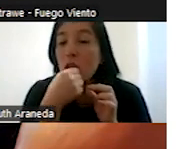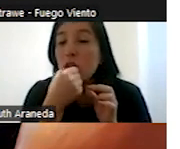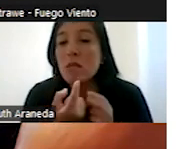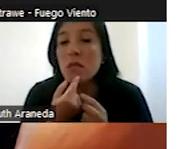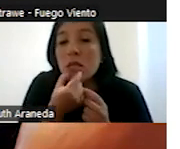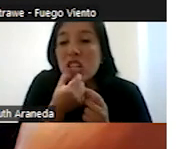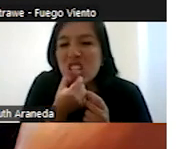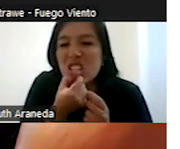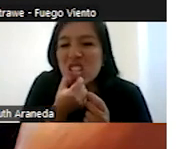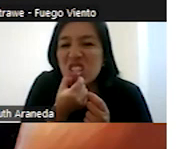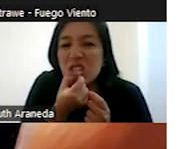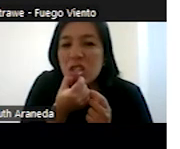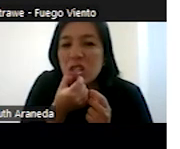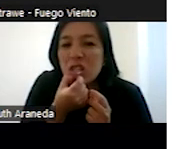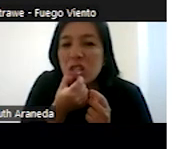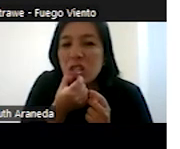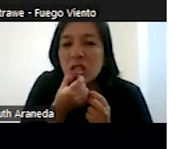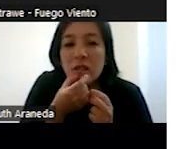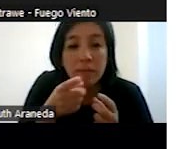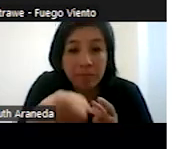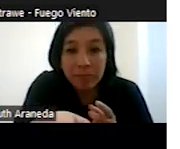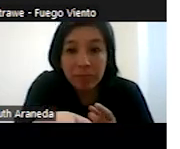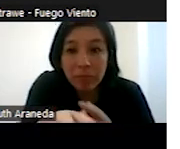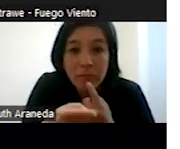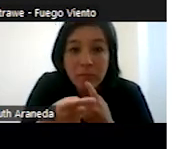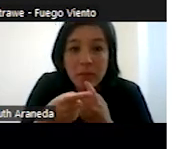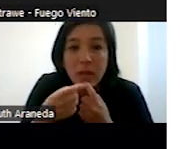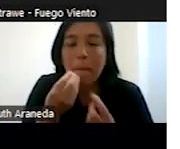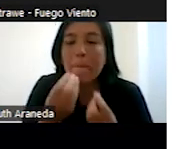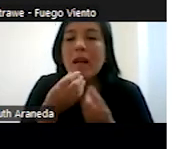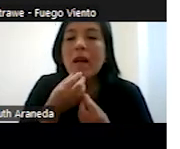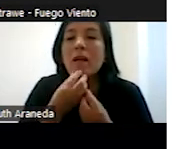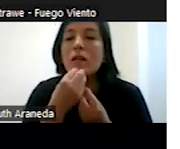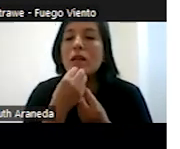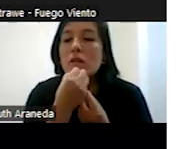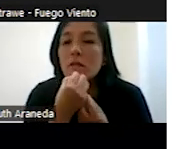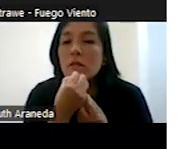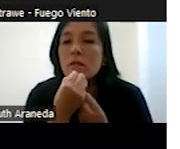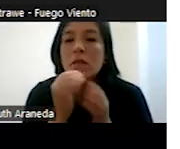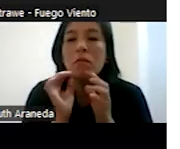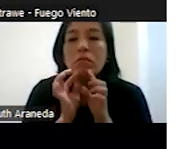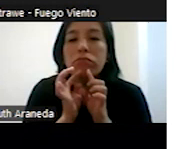y tiene unas aletitas muchas veces que hacen que no se no se caiga.